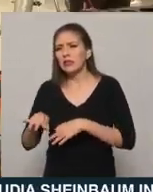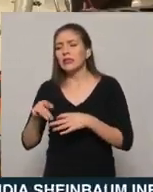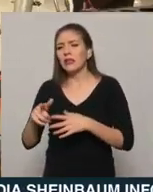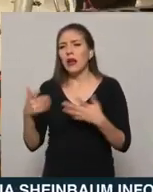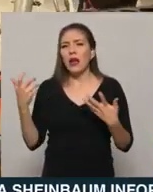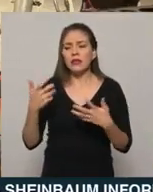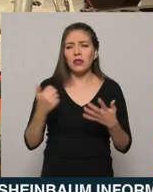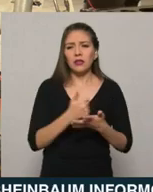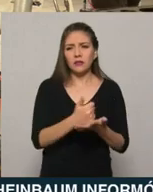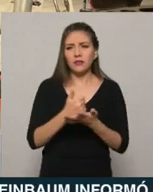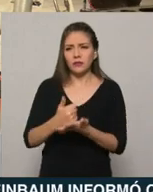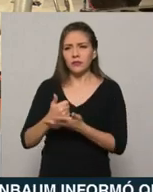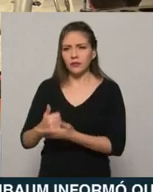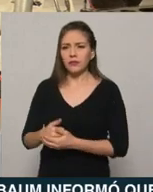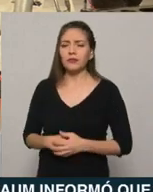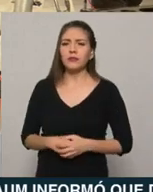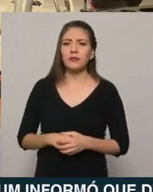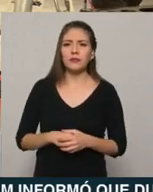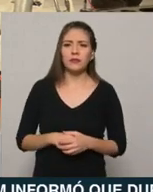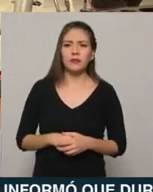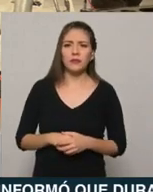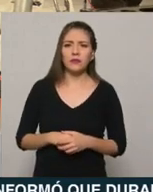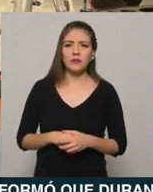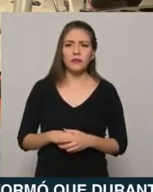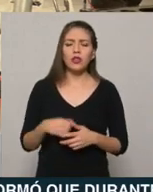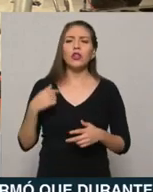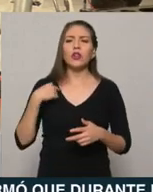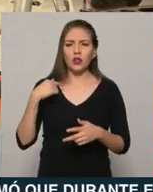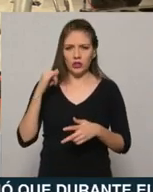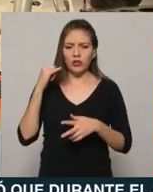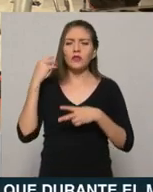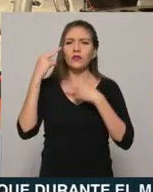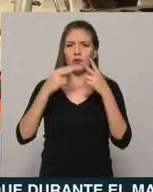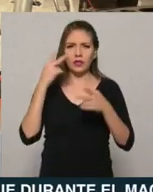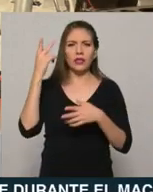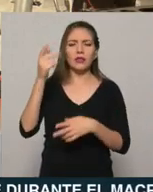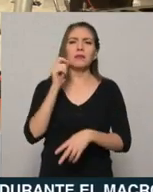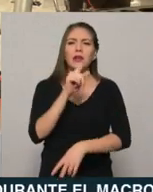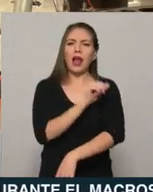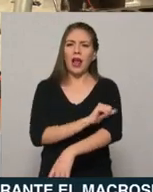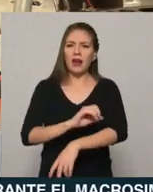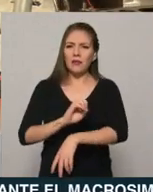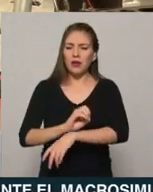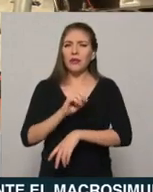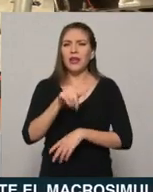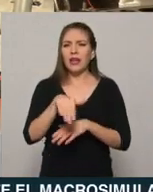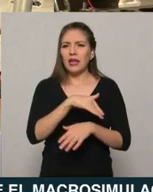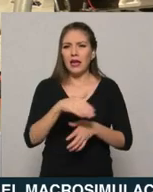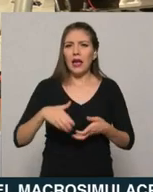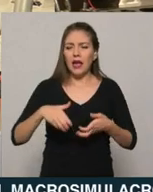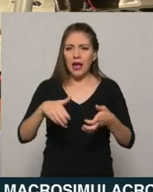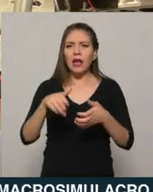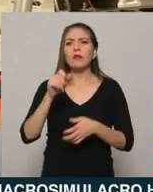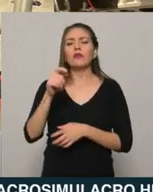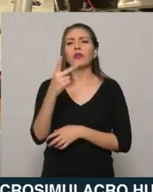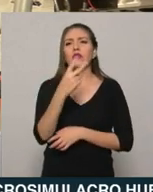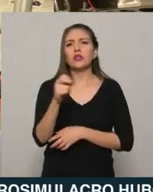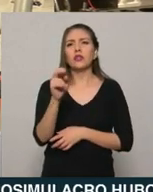minuto. Estuve en Álvaro Obregón, en 286, ahí junto con otros compañeros